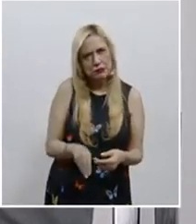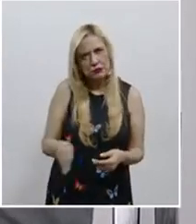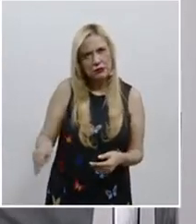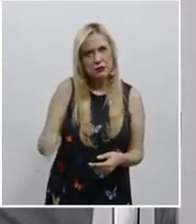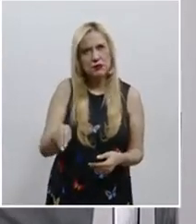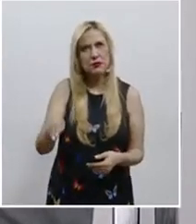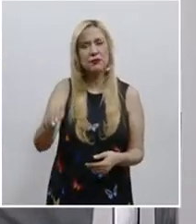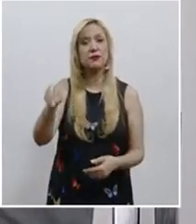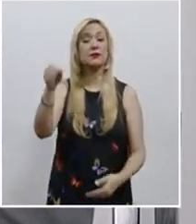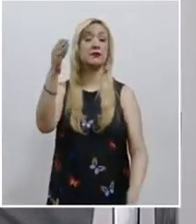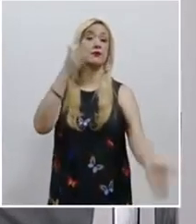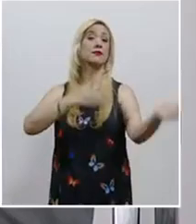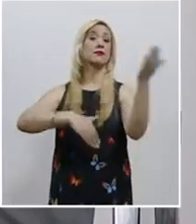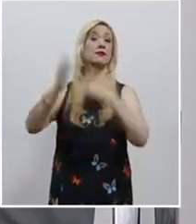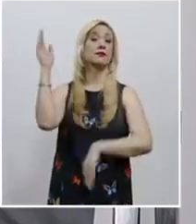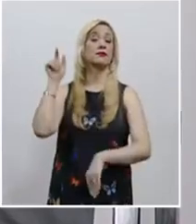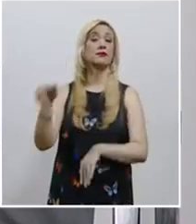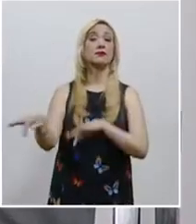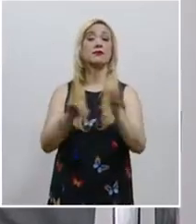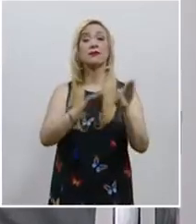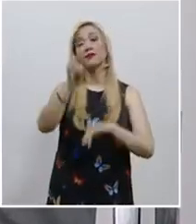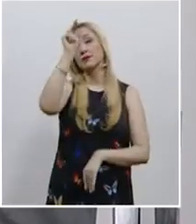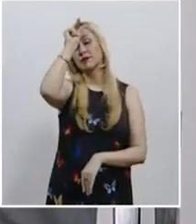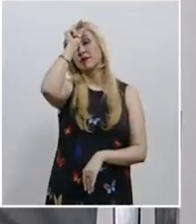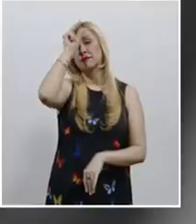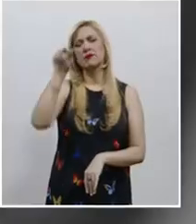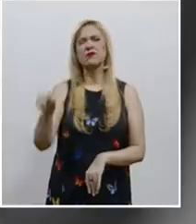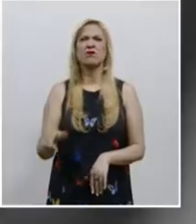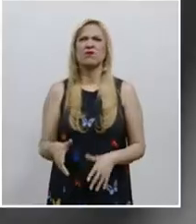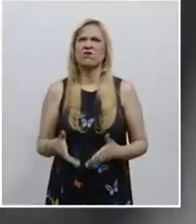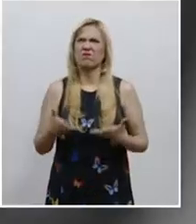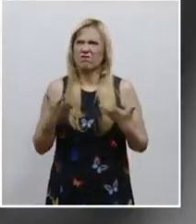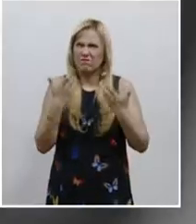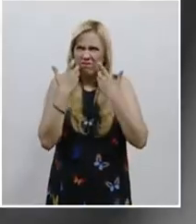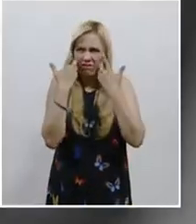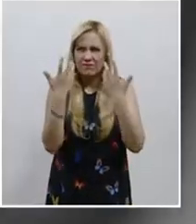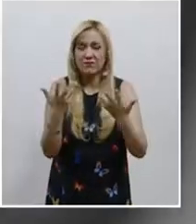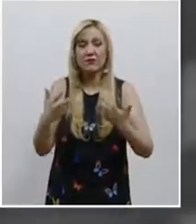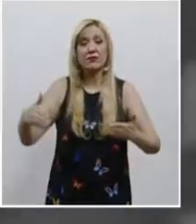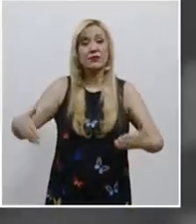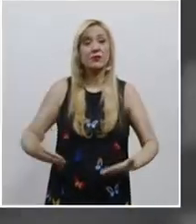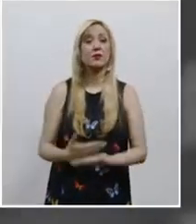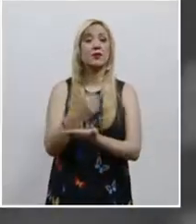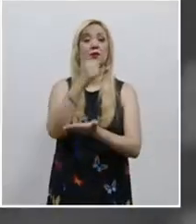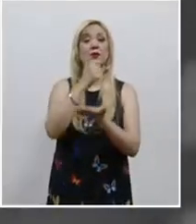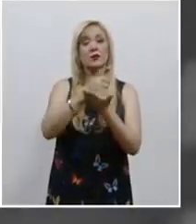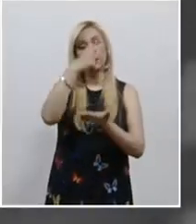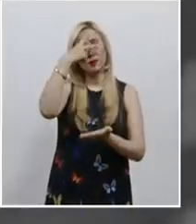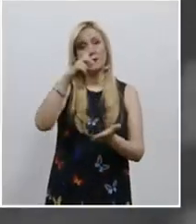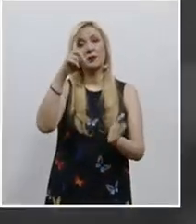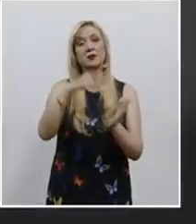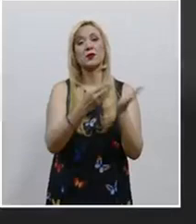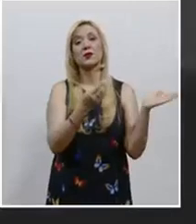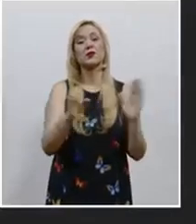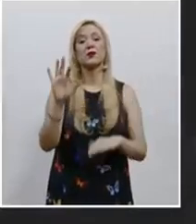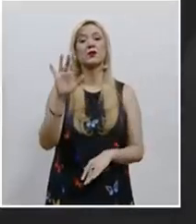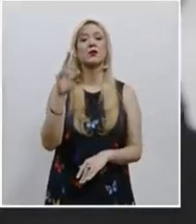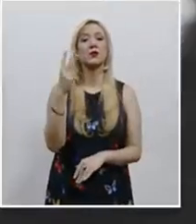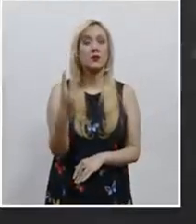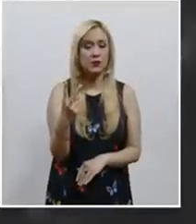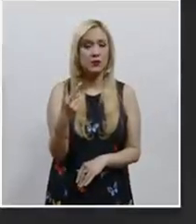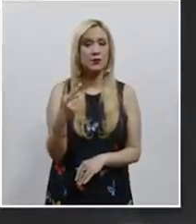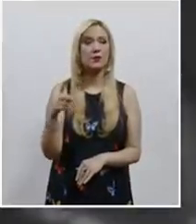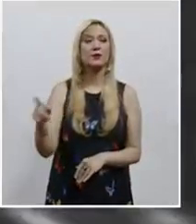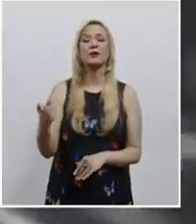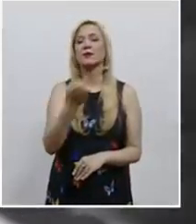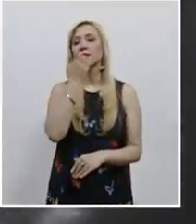que pudo salir adelante por su trabajo y por su voluntad. Nació en la Ciudad de México en 1952. Se formó